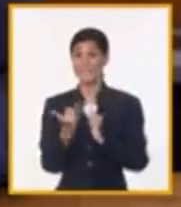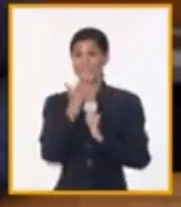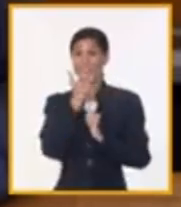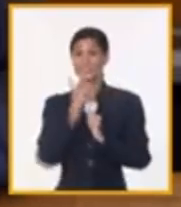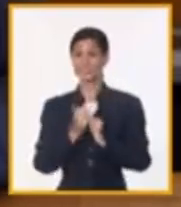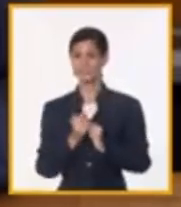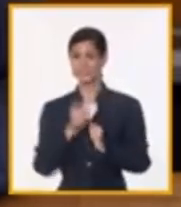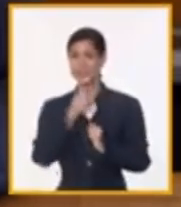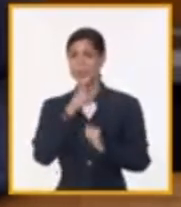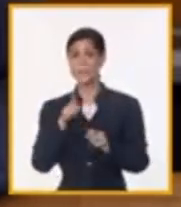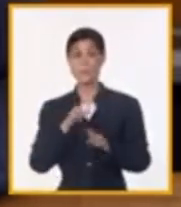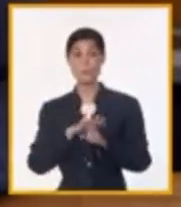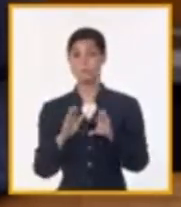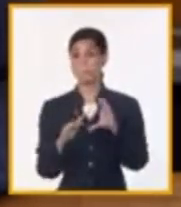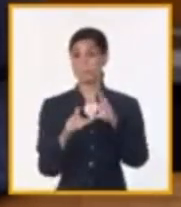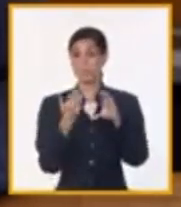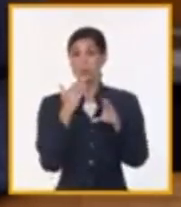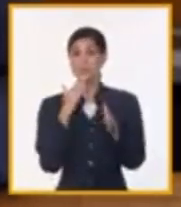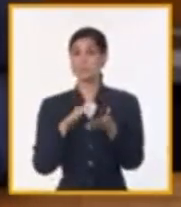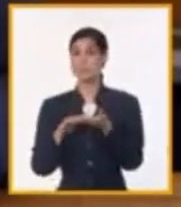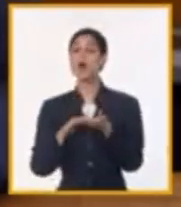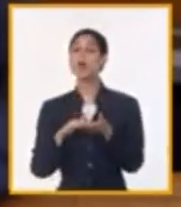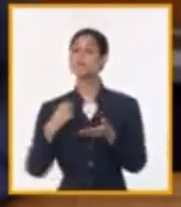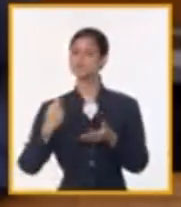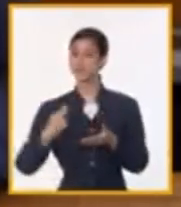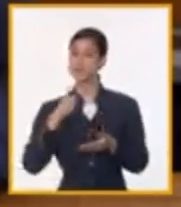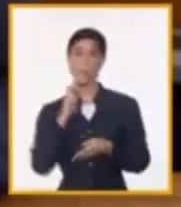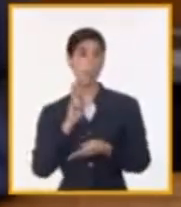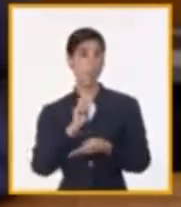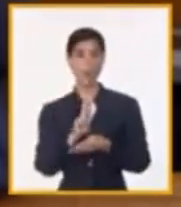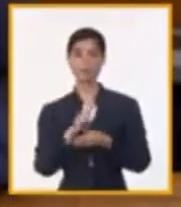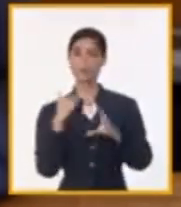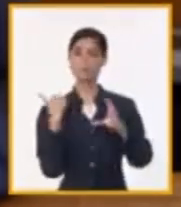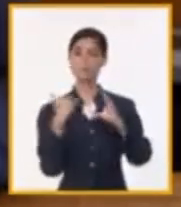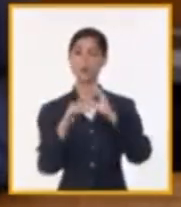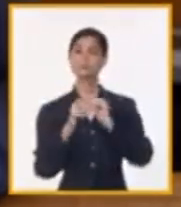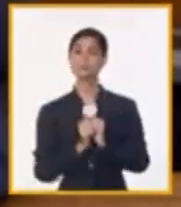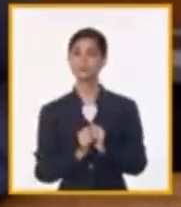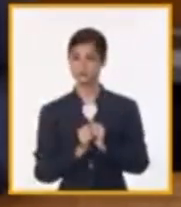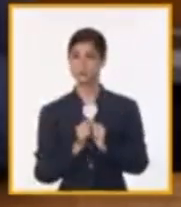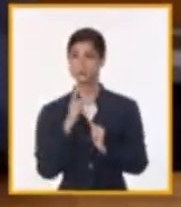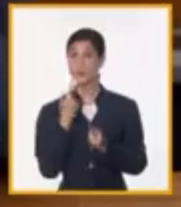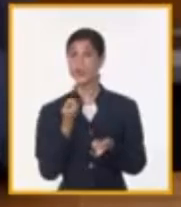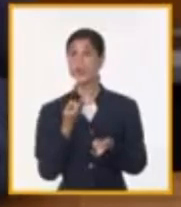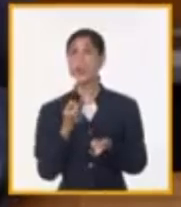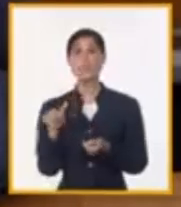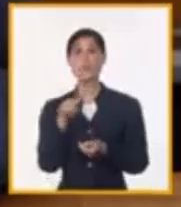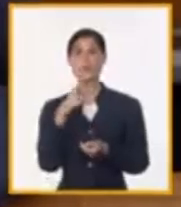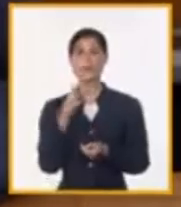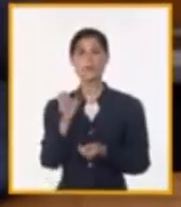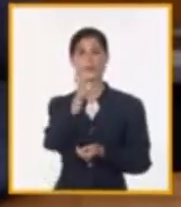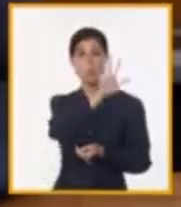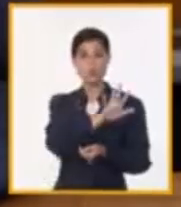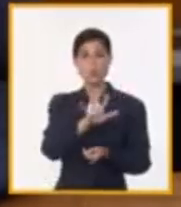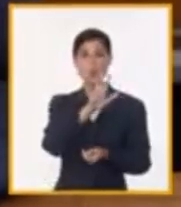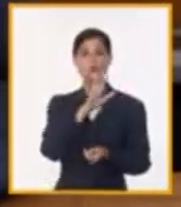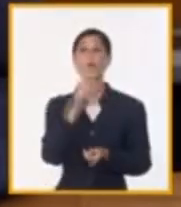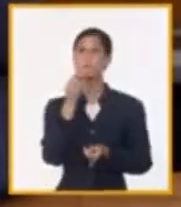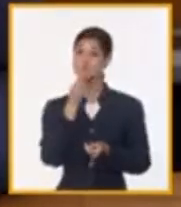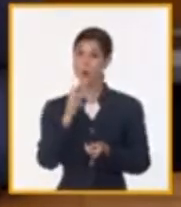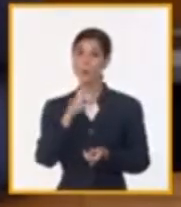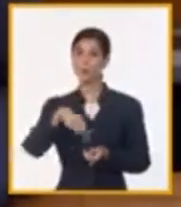mensaje les aseguro que lo recibirá estamos decididos a garantizar que los habitantes del Norte puedan volver a sus casas de forma